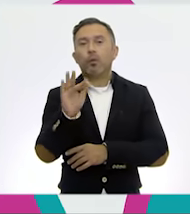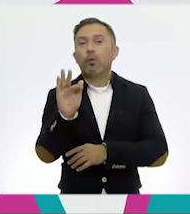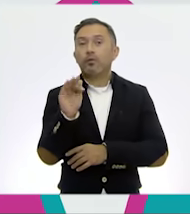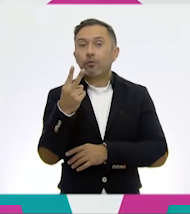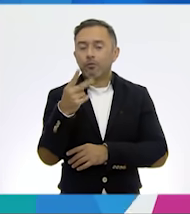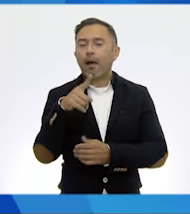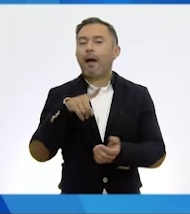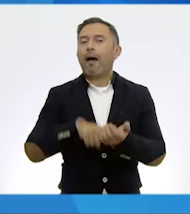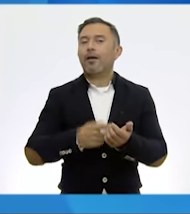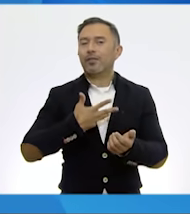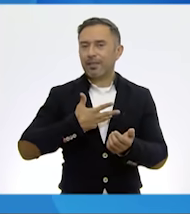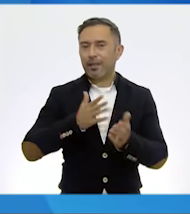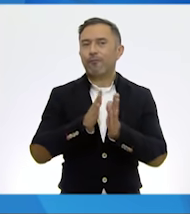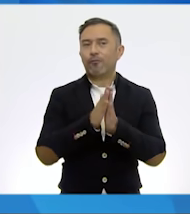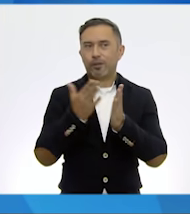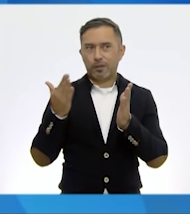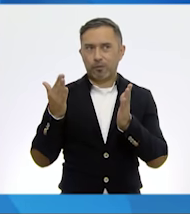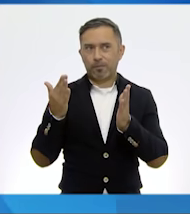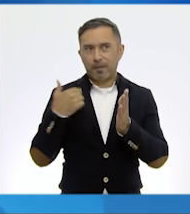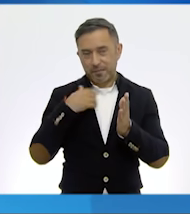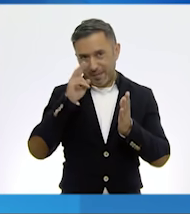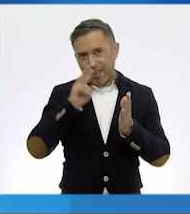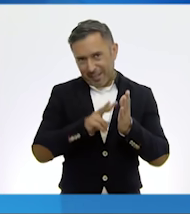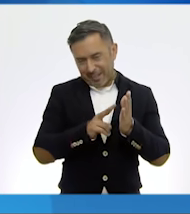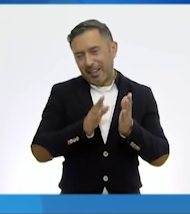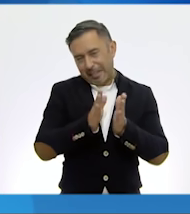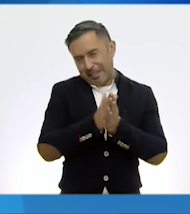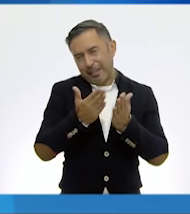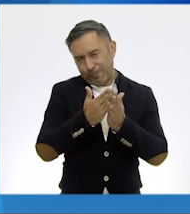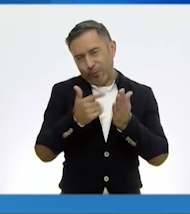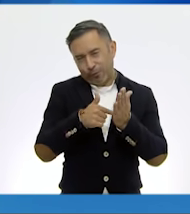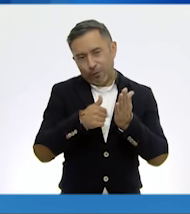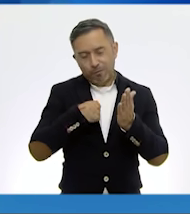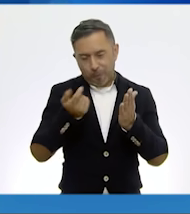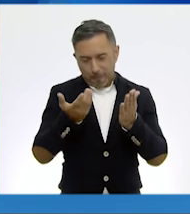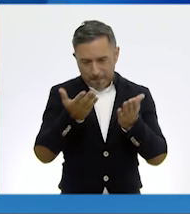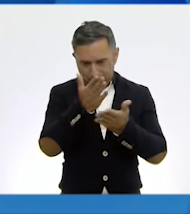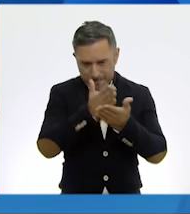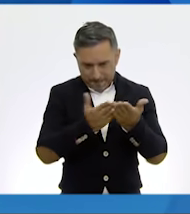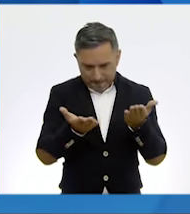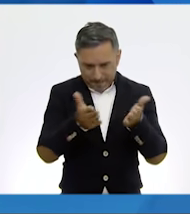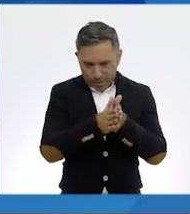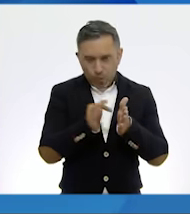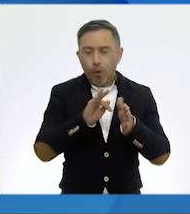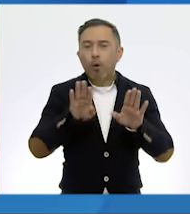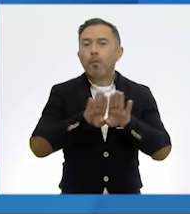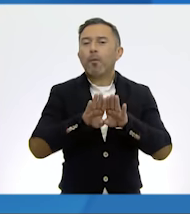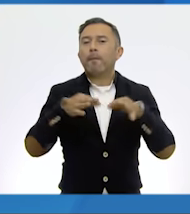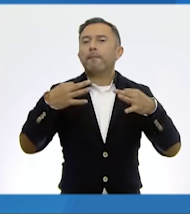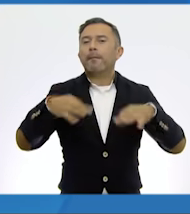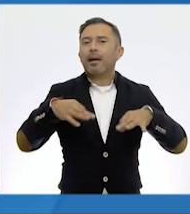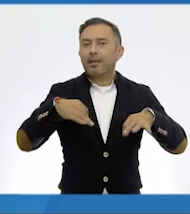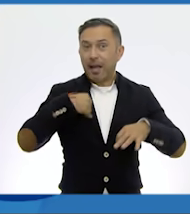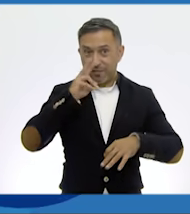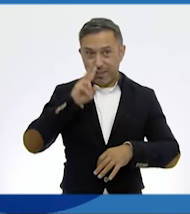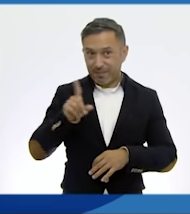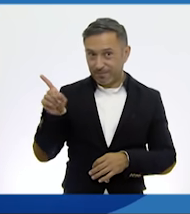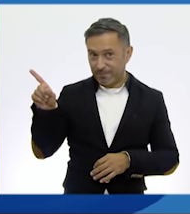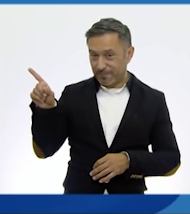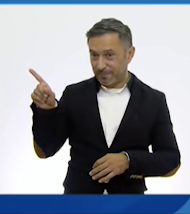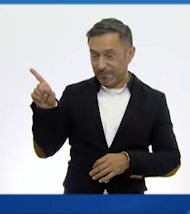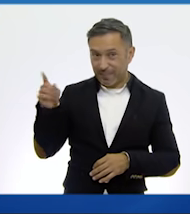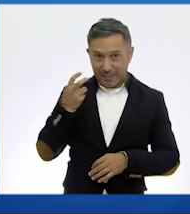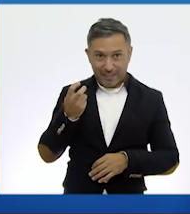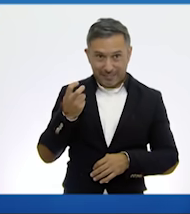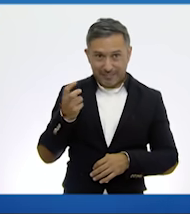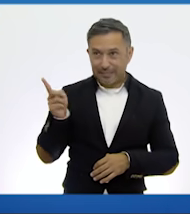folleto. Como obviamente es un libro, no va a venir doblado en partes. De hecho, viene como si fuera por página. ¿Ya lo viste? Ah, ya lo estoy viendo ahora mismo en la